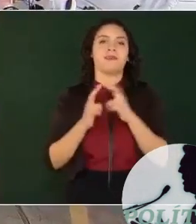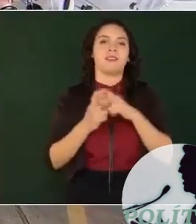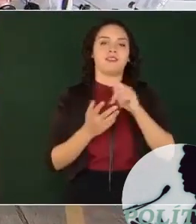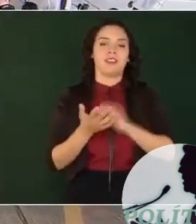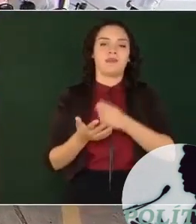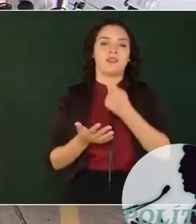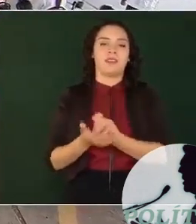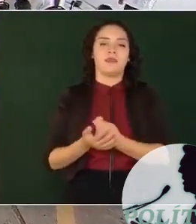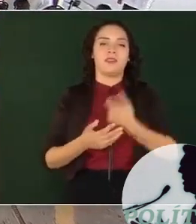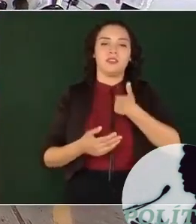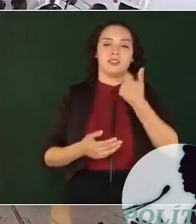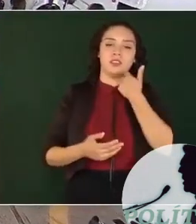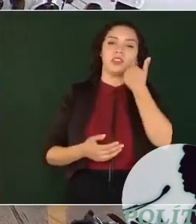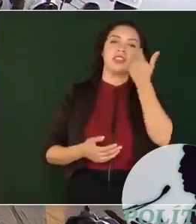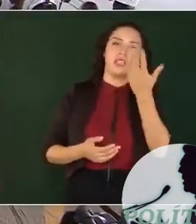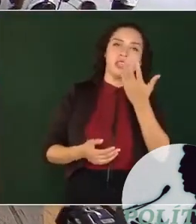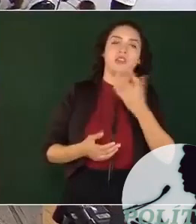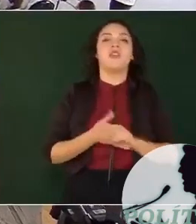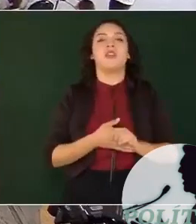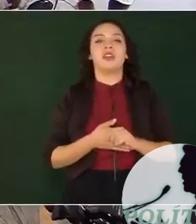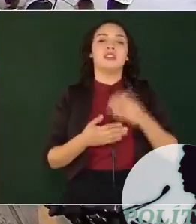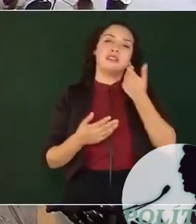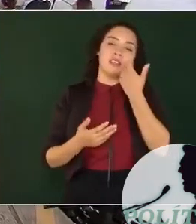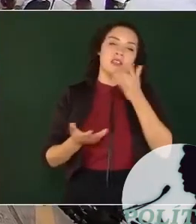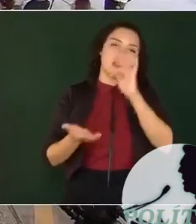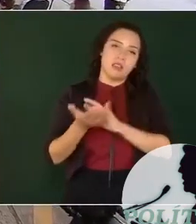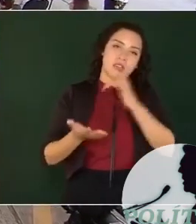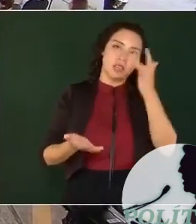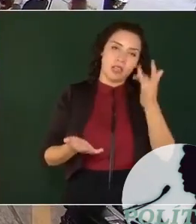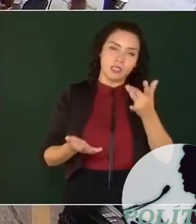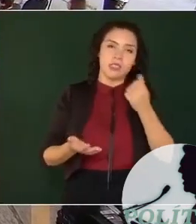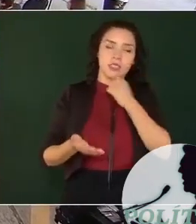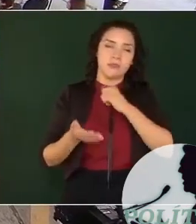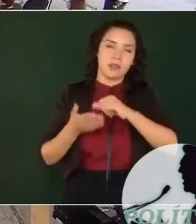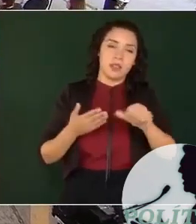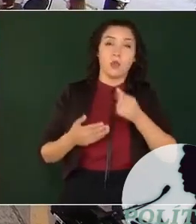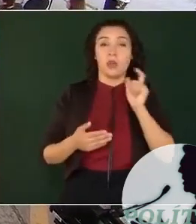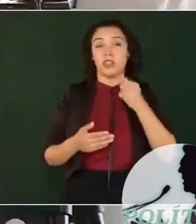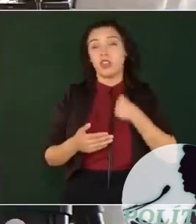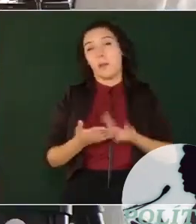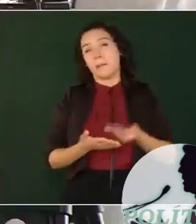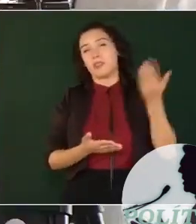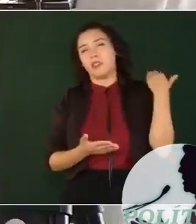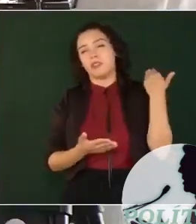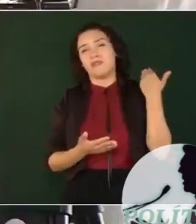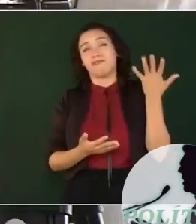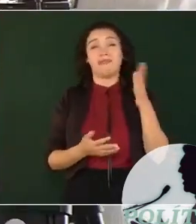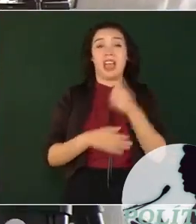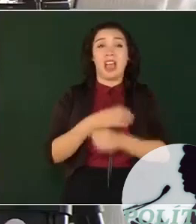de iniciar mi intervención, quiero enviarle un agradecimiento. Cuando yo inicié en las mañaneras, ya hace